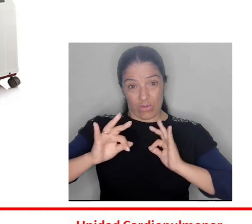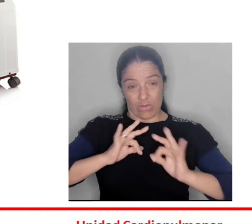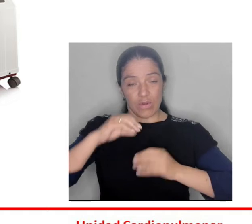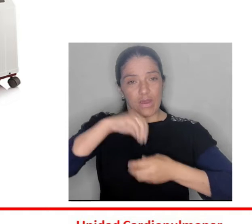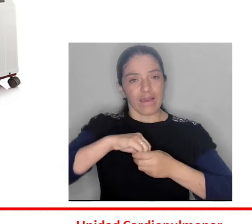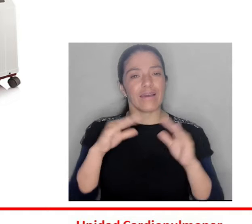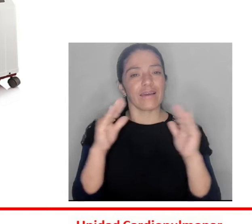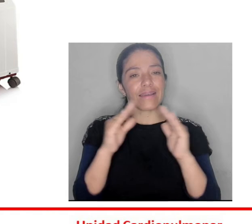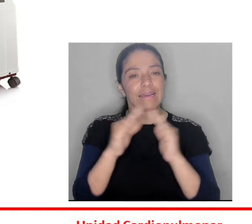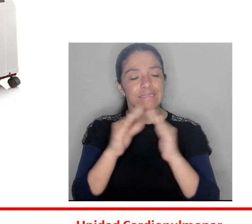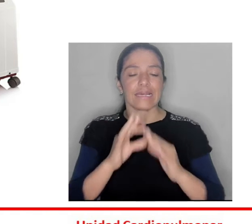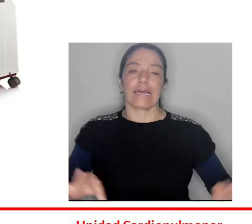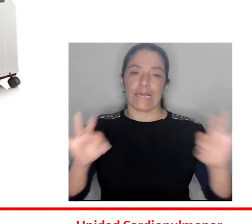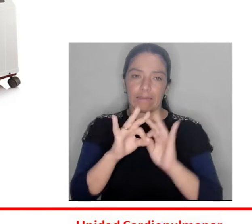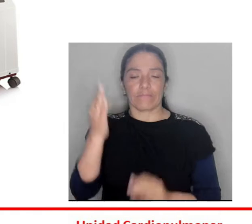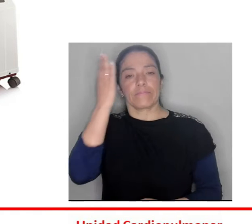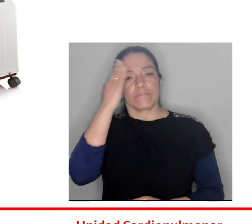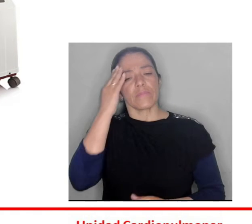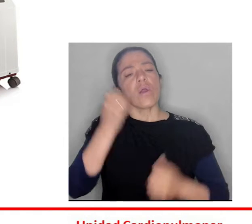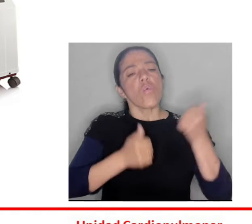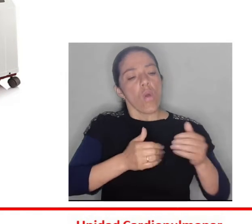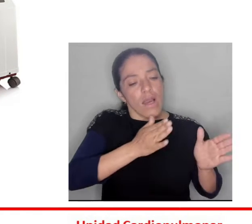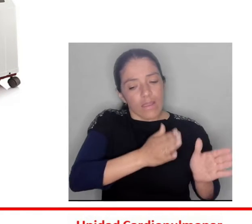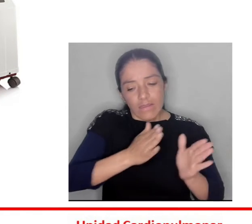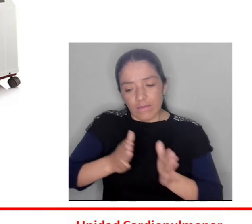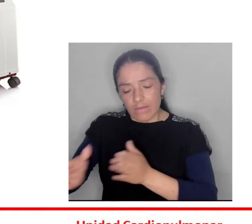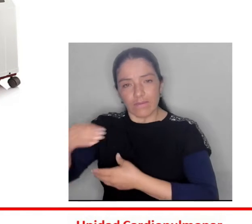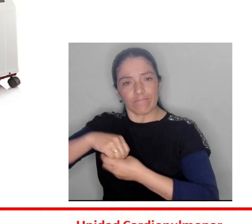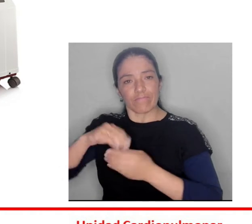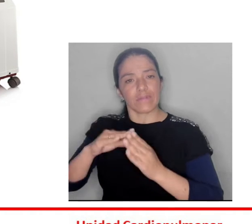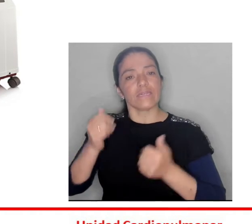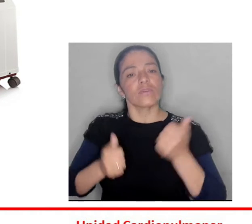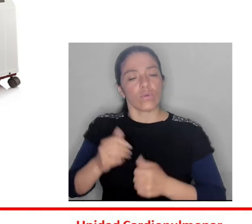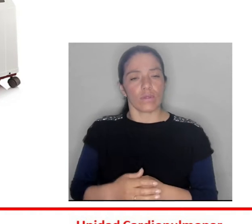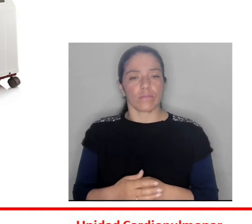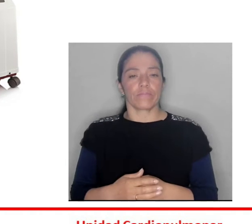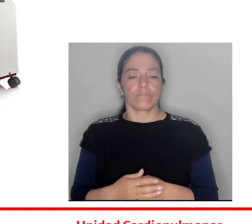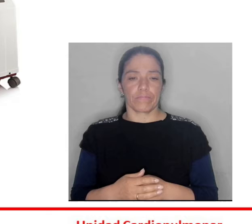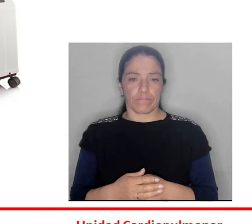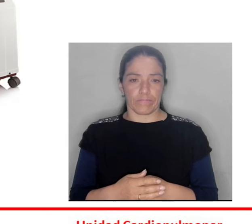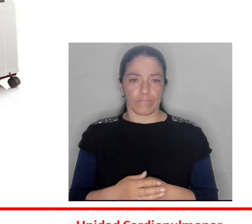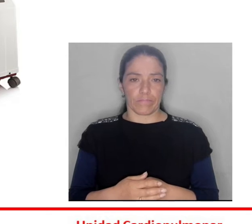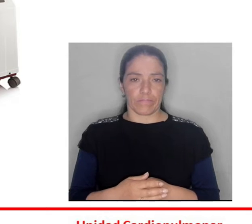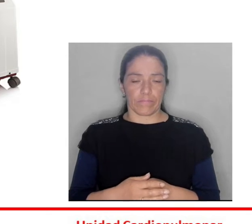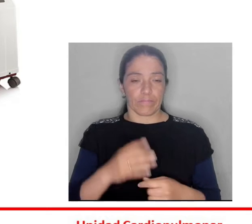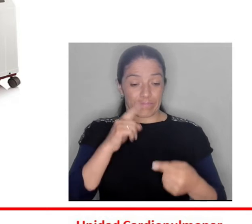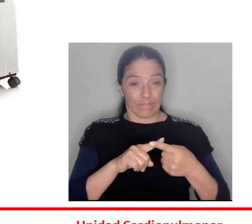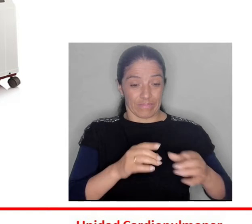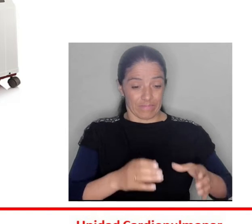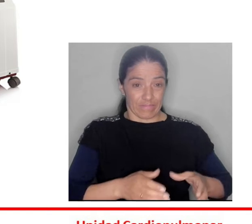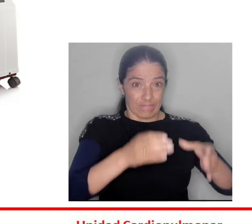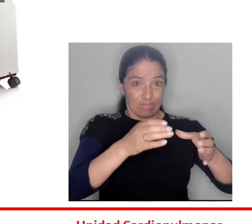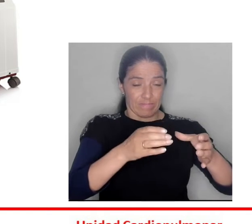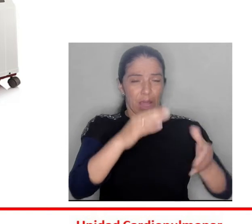de la oxigenoterapia domiciliaria, debemos conocer cuáles son los equipos con los que se contará en casa. Así que